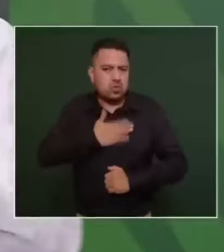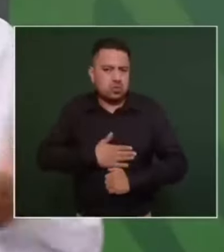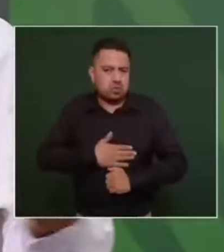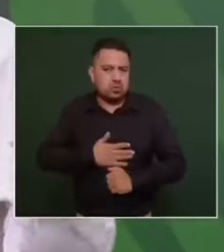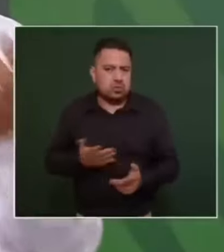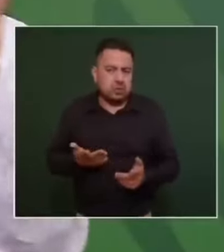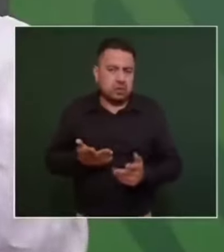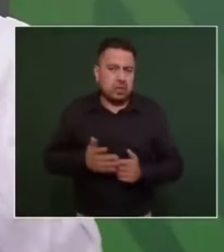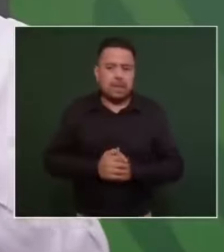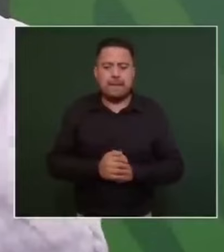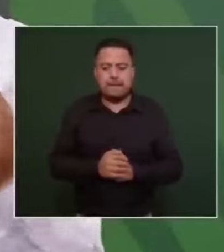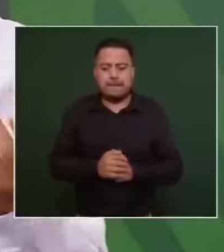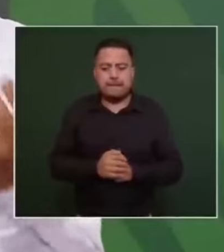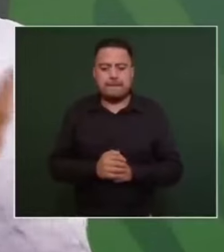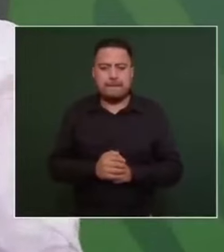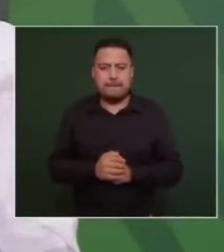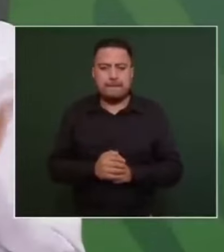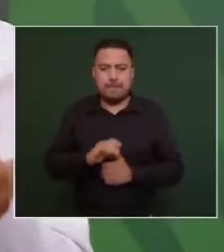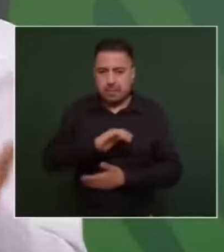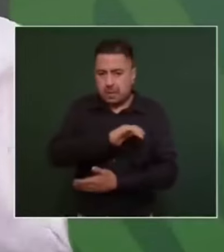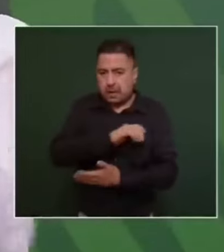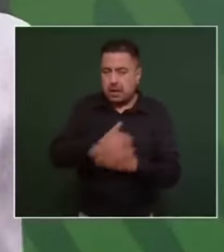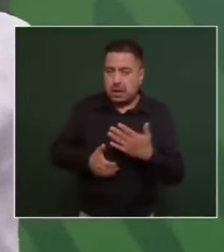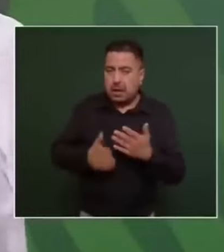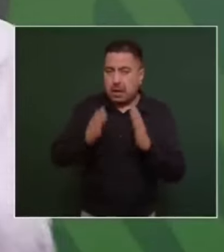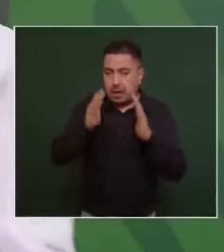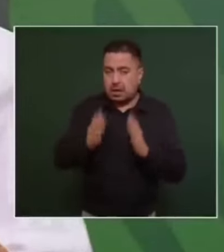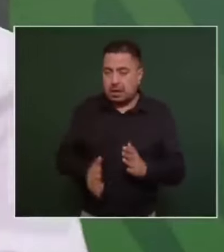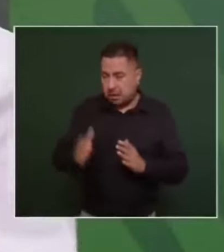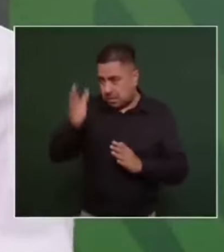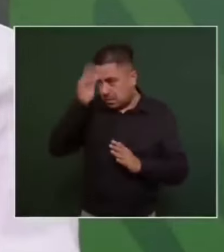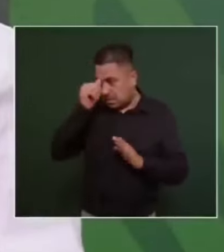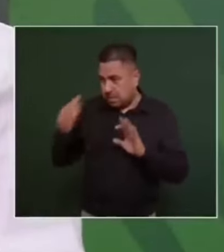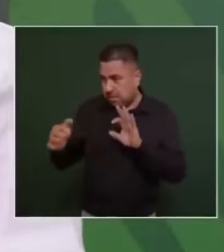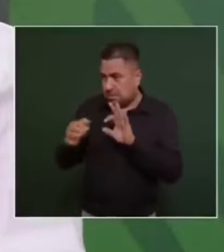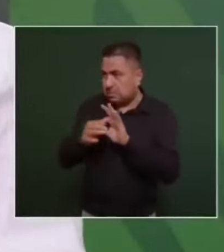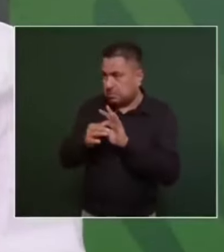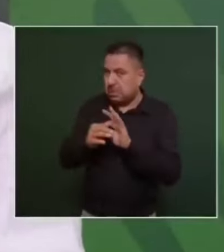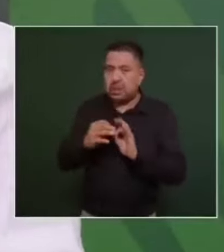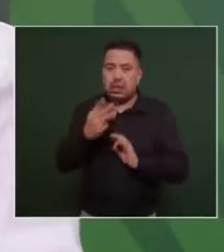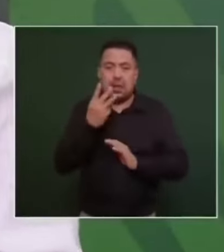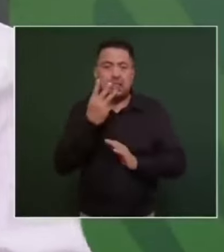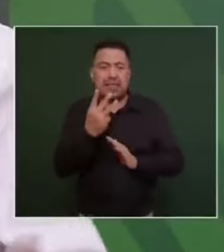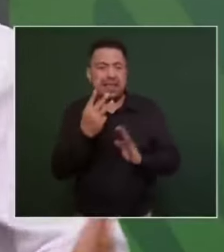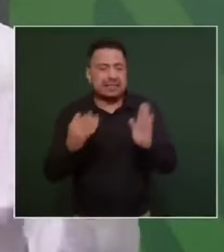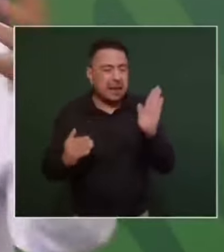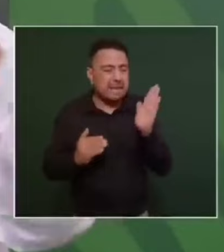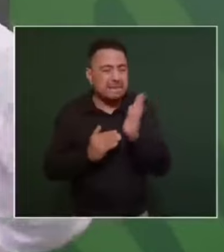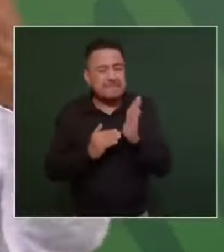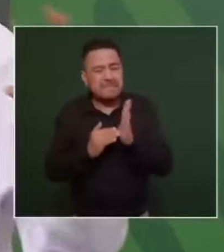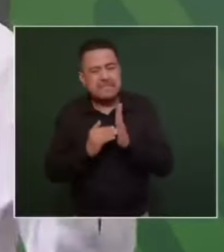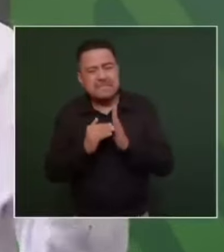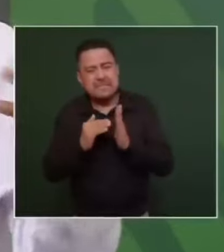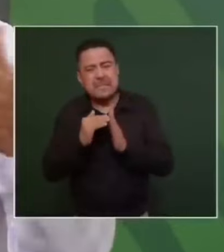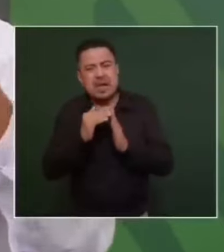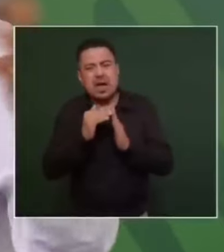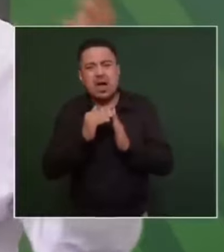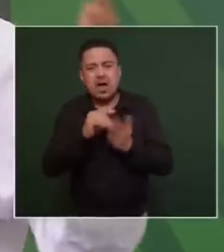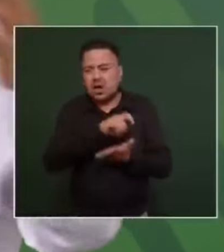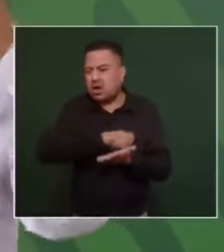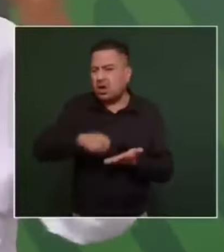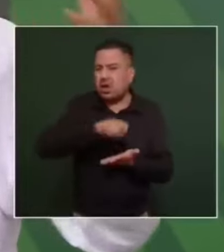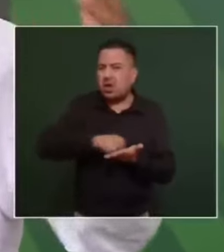Entonces, es un contrato de 3 millones de canastas que